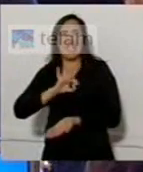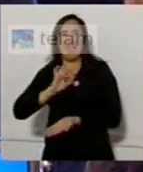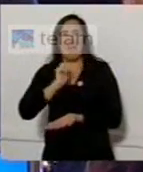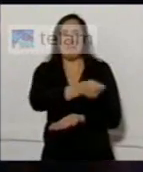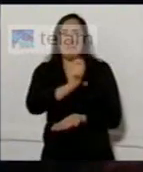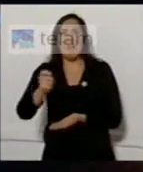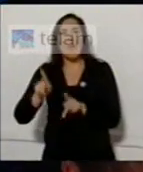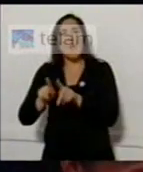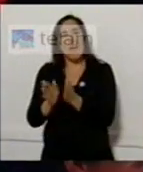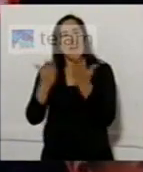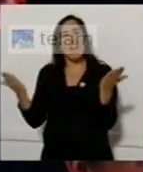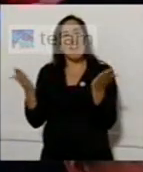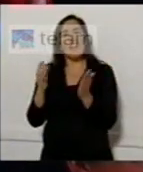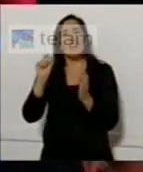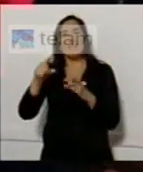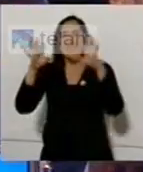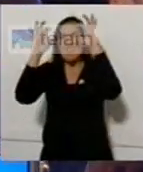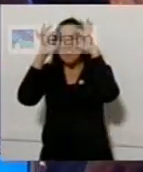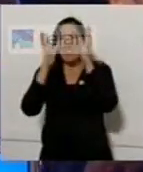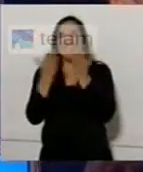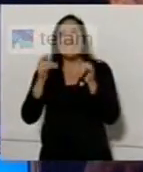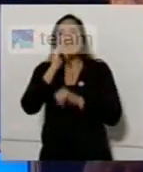festejando la caída del virrey.